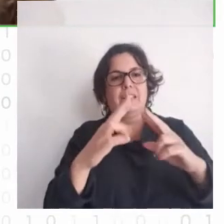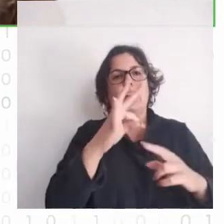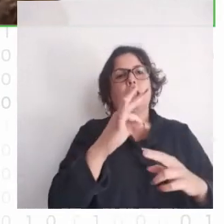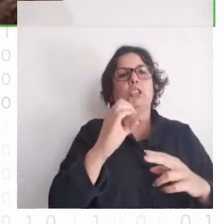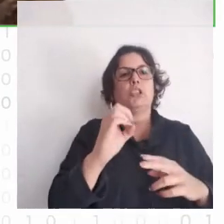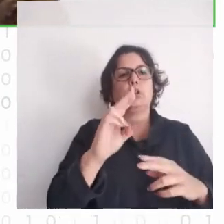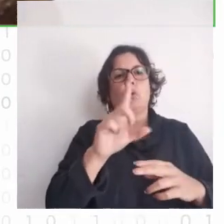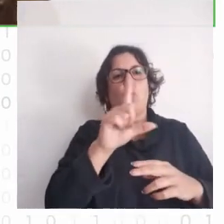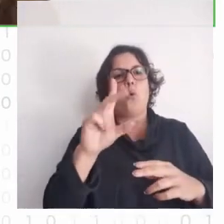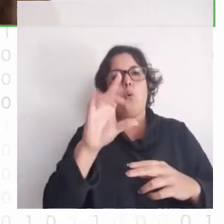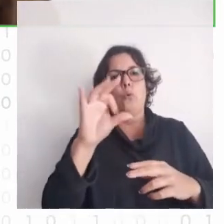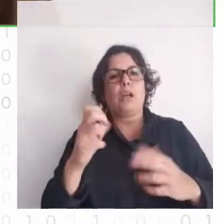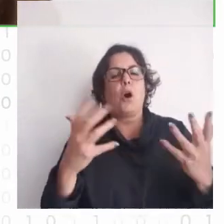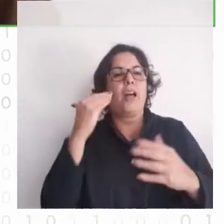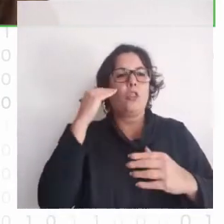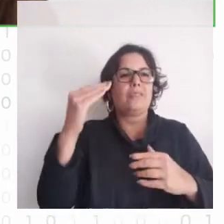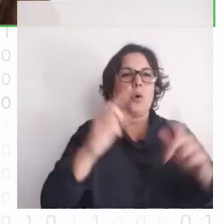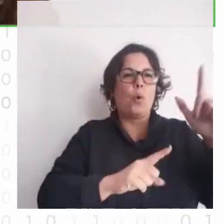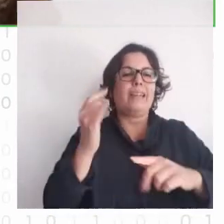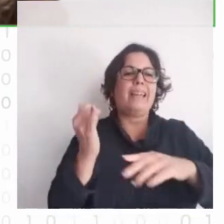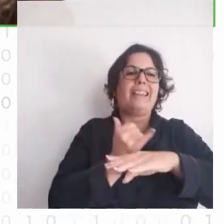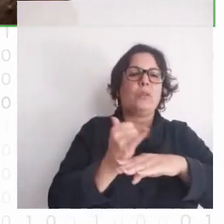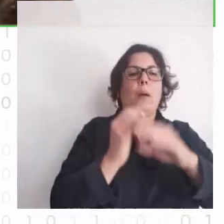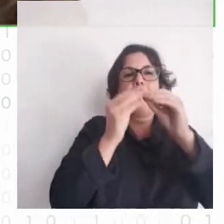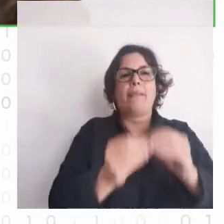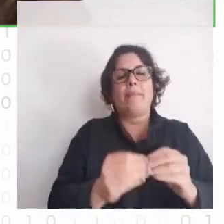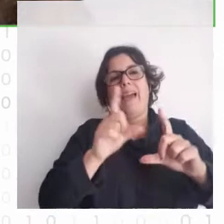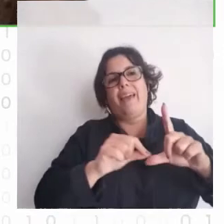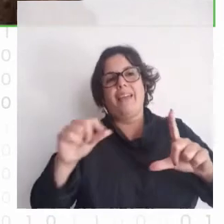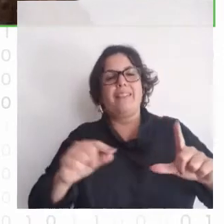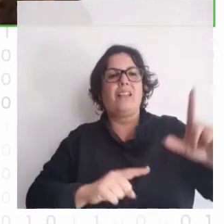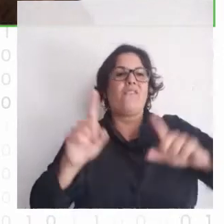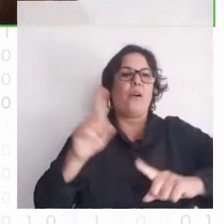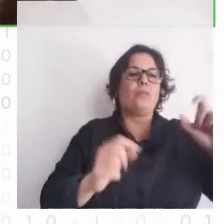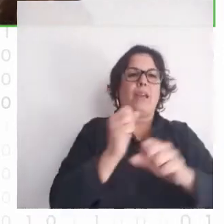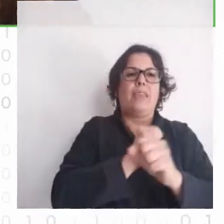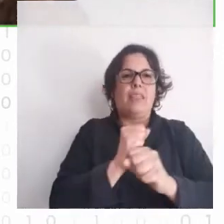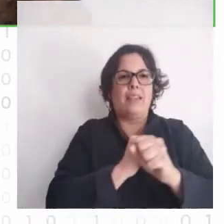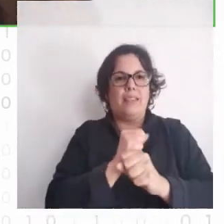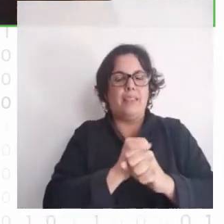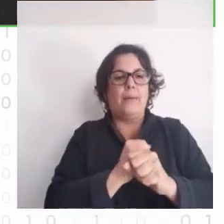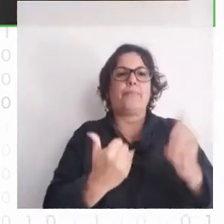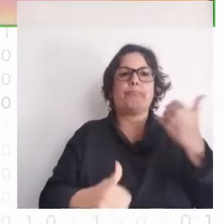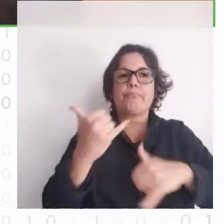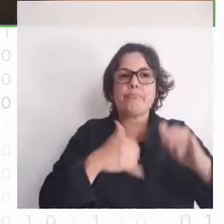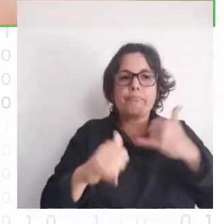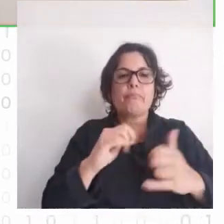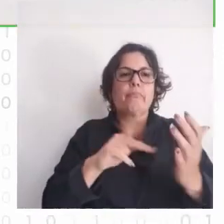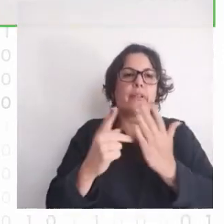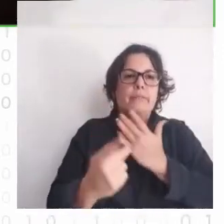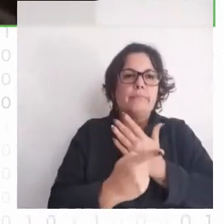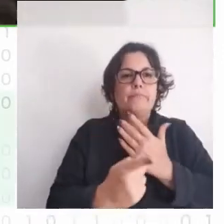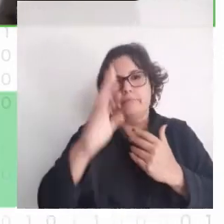docente universitaria del Instituto de Matemática y Estadística de la Facultad de Ingeniería. Nos contará sobre su proyecto